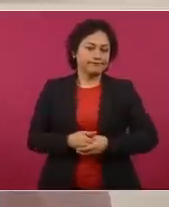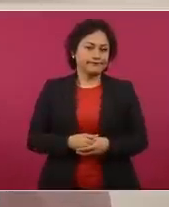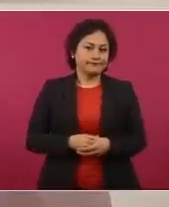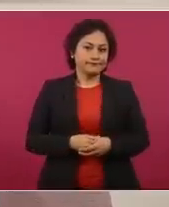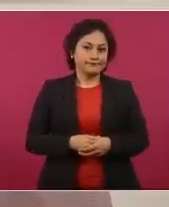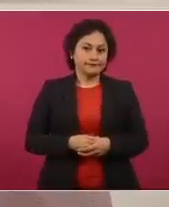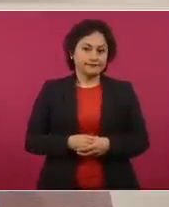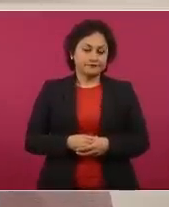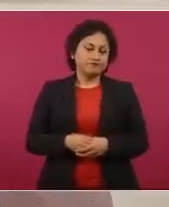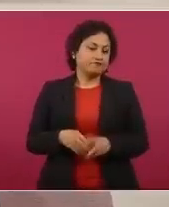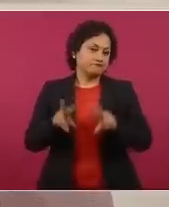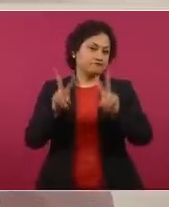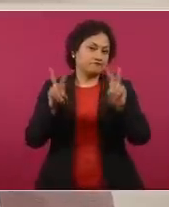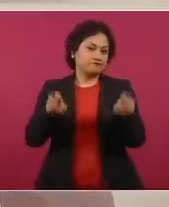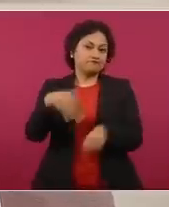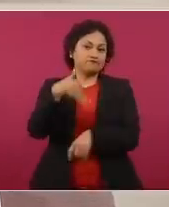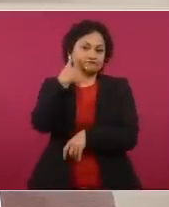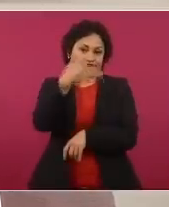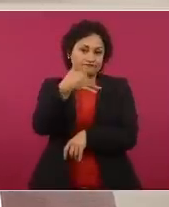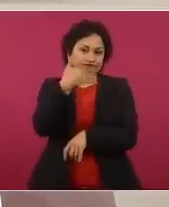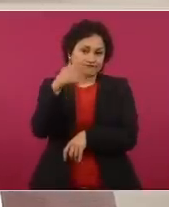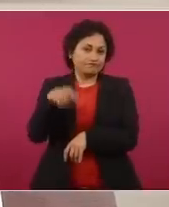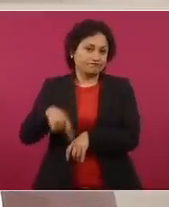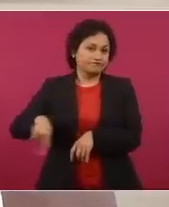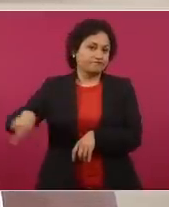de la corrupción.